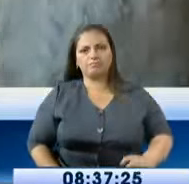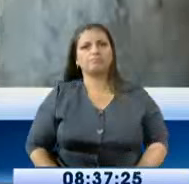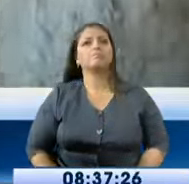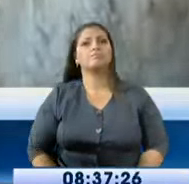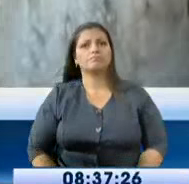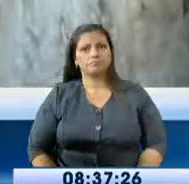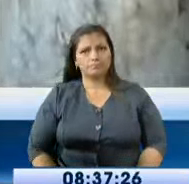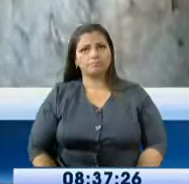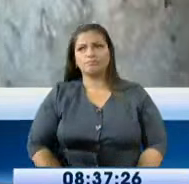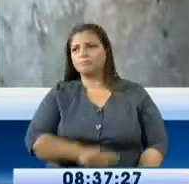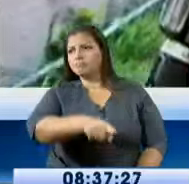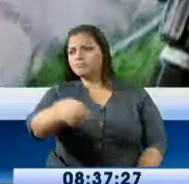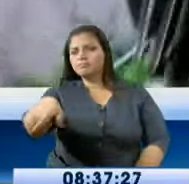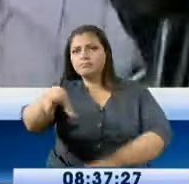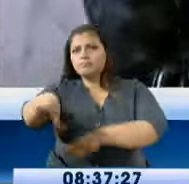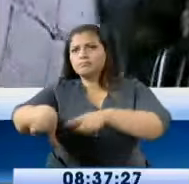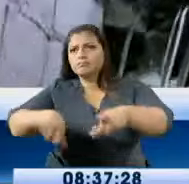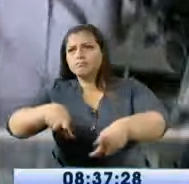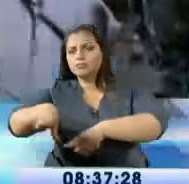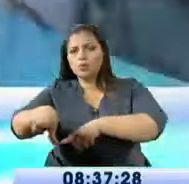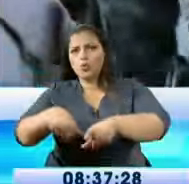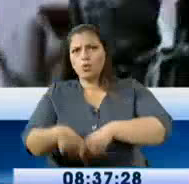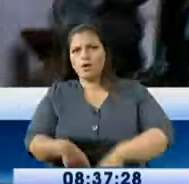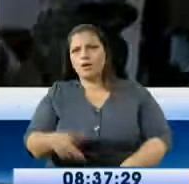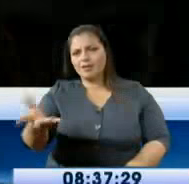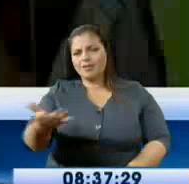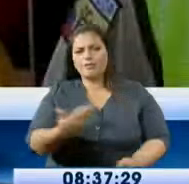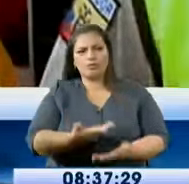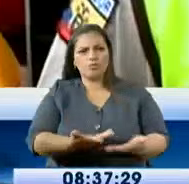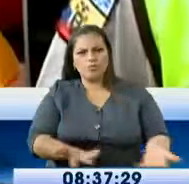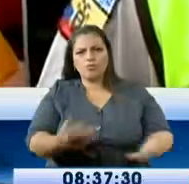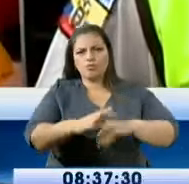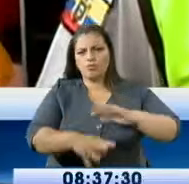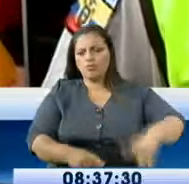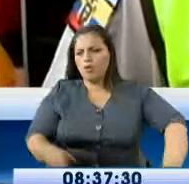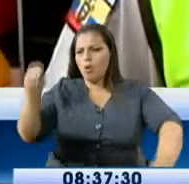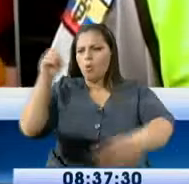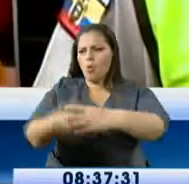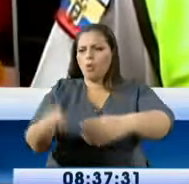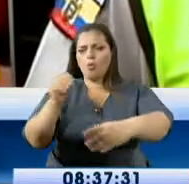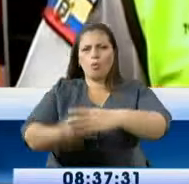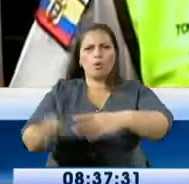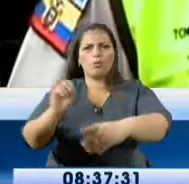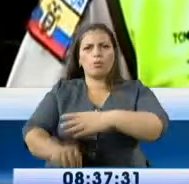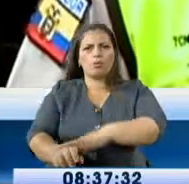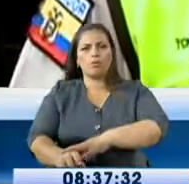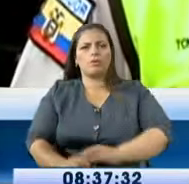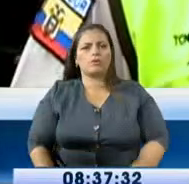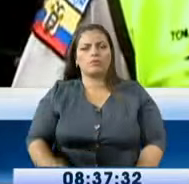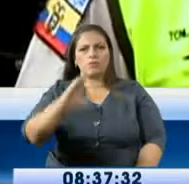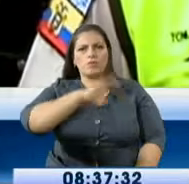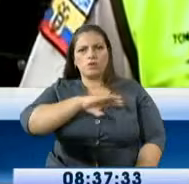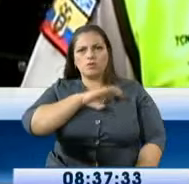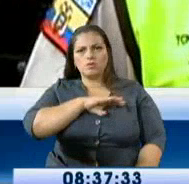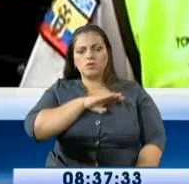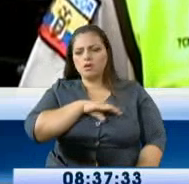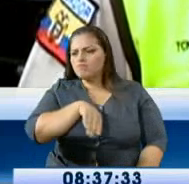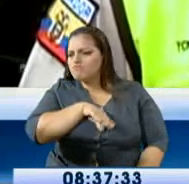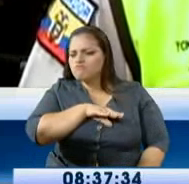llegaron hasta Cochabamba, mientras otros equipos estaban por Pomaski. Darle la continuidad a la flagrancia en la que nos encontramos para tratar